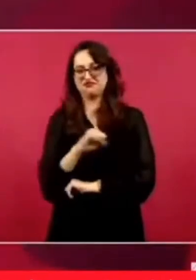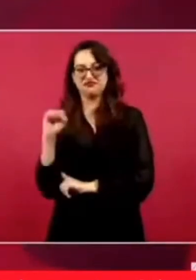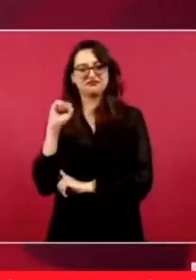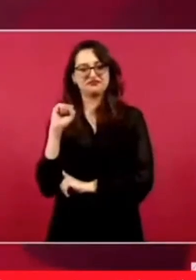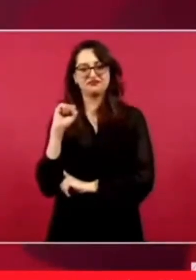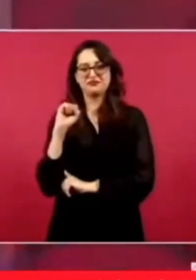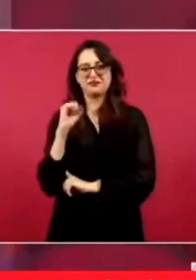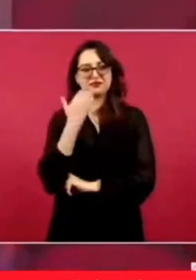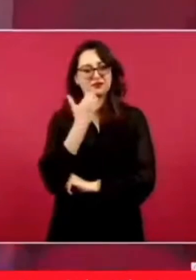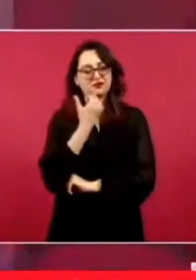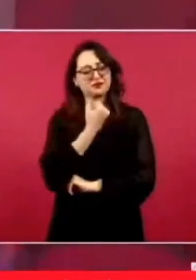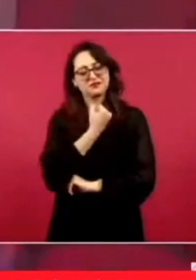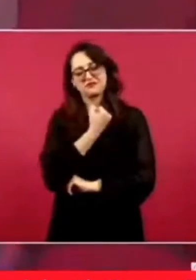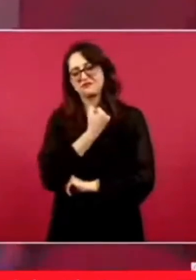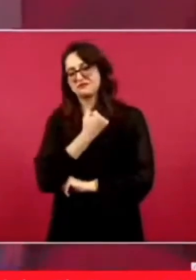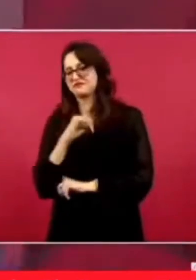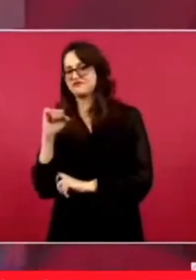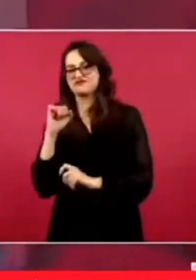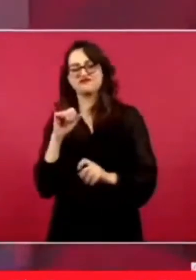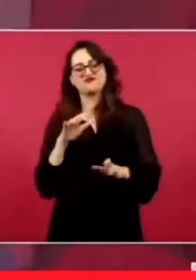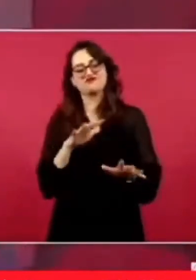grande, grande, grande,